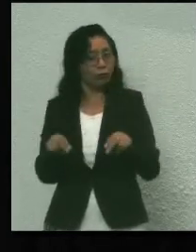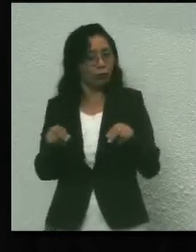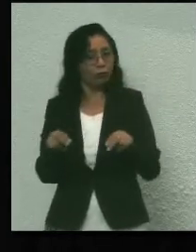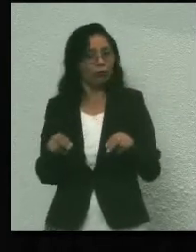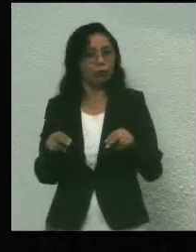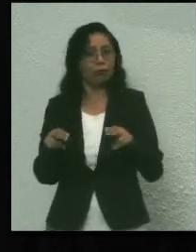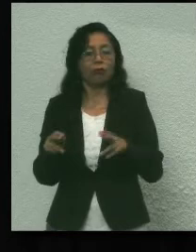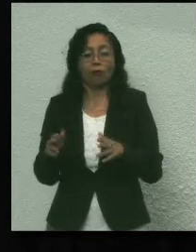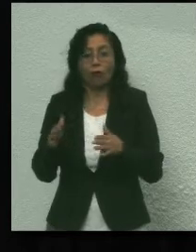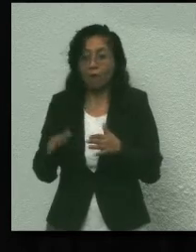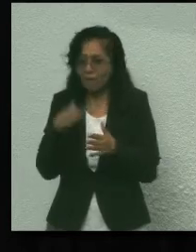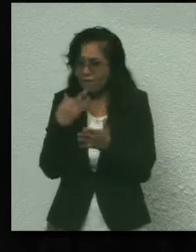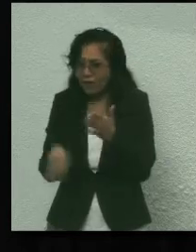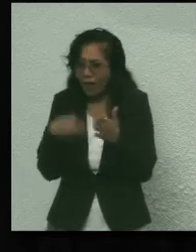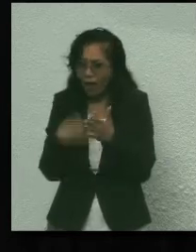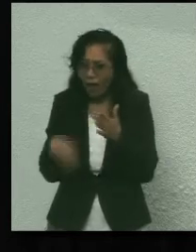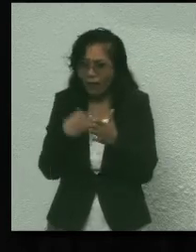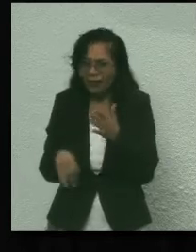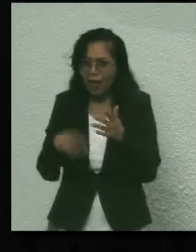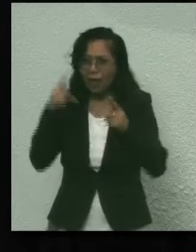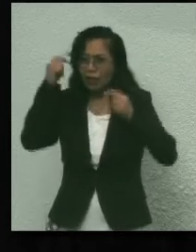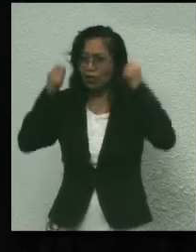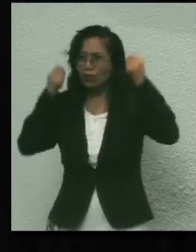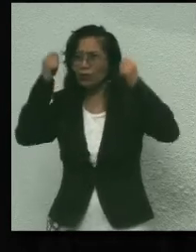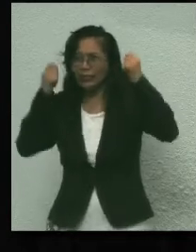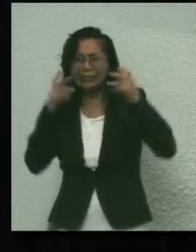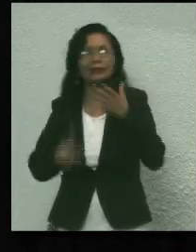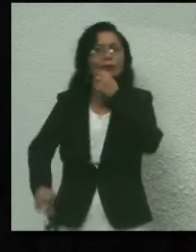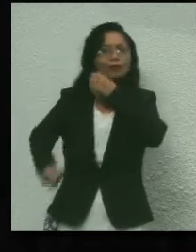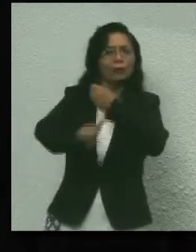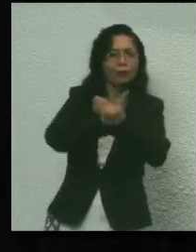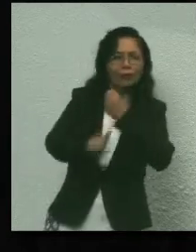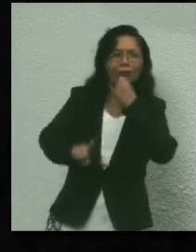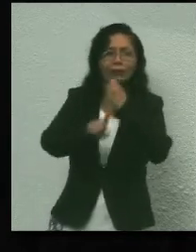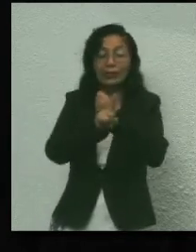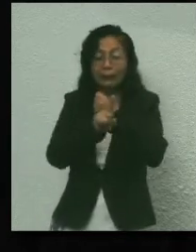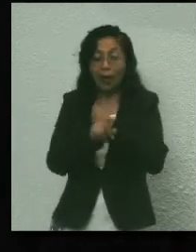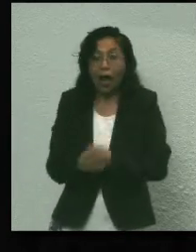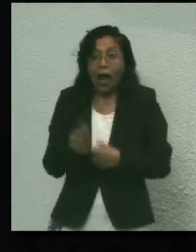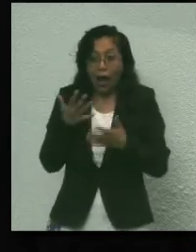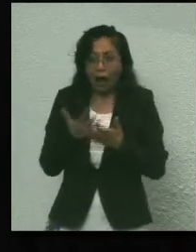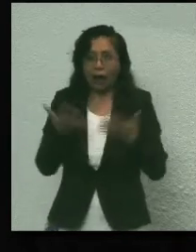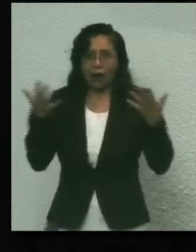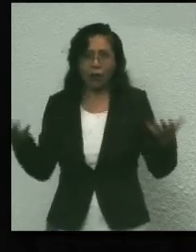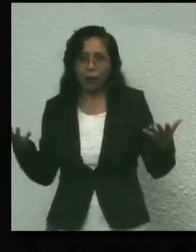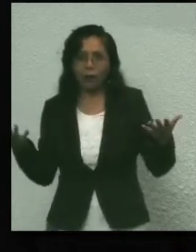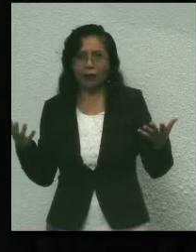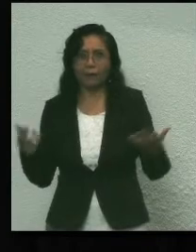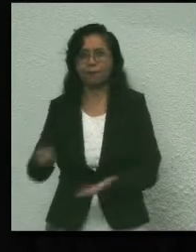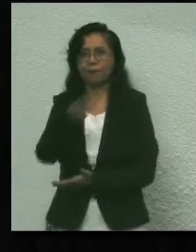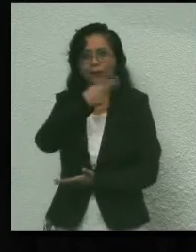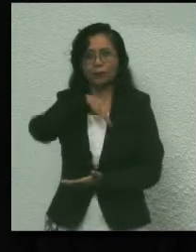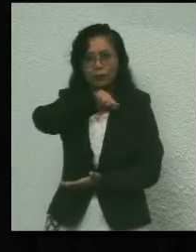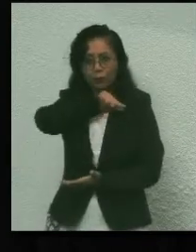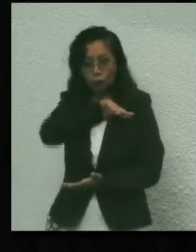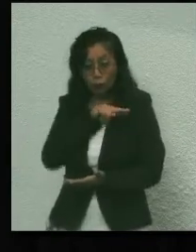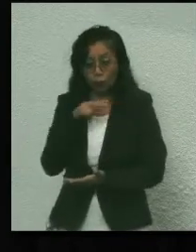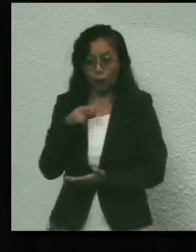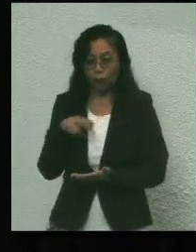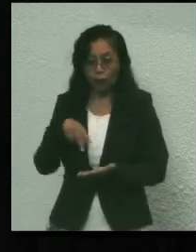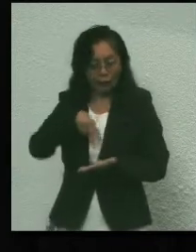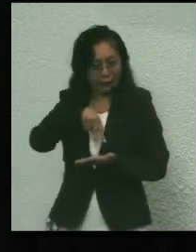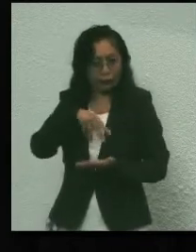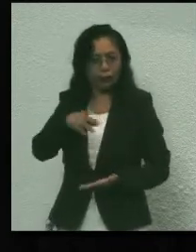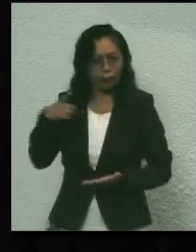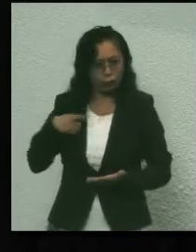consecuencias que vienen por la caída del turismo a nivel mundial. Es el momento inmejorable para demostrar a los quintanarroenses